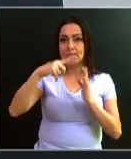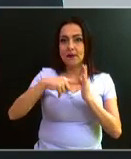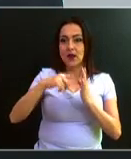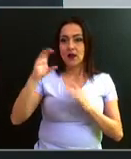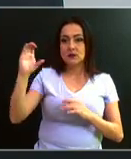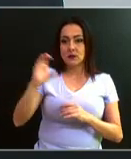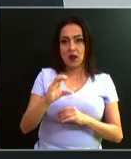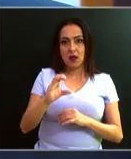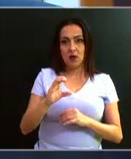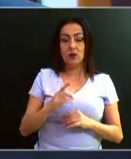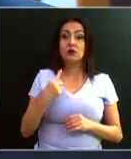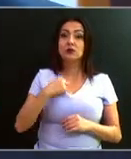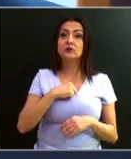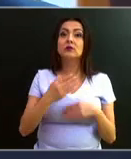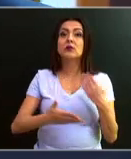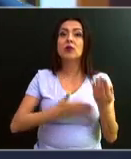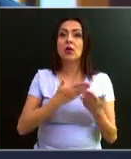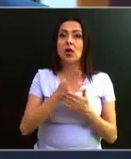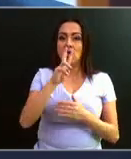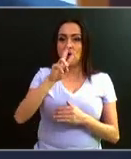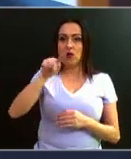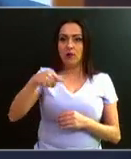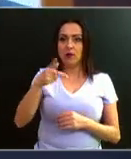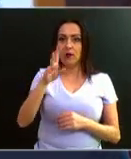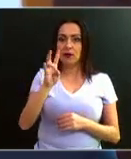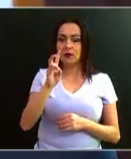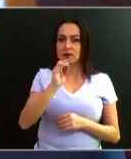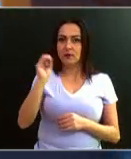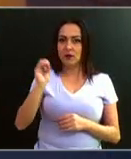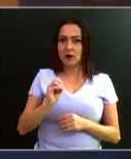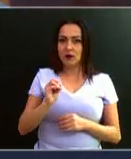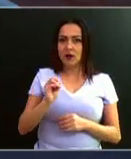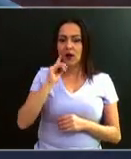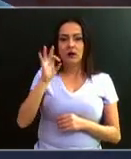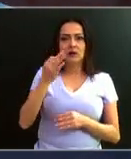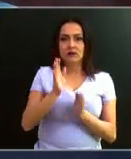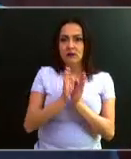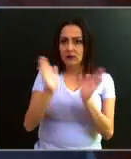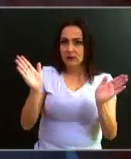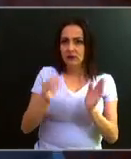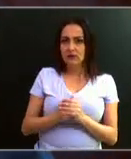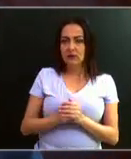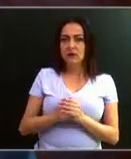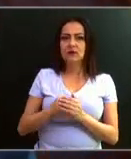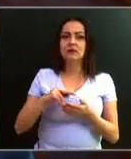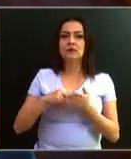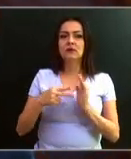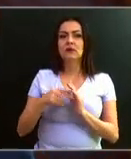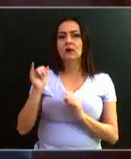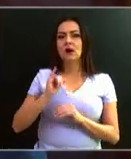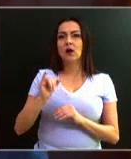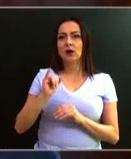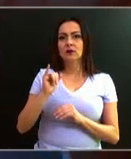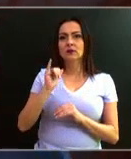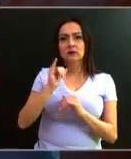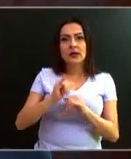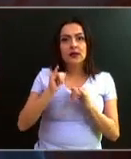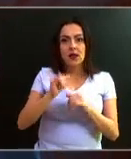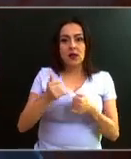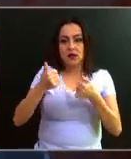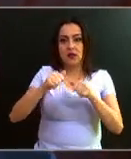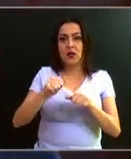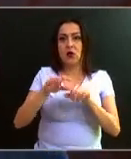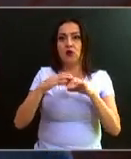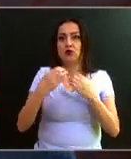salario. Estamos proponiendo es un 2,37% de manera generalizada, así como mantener lo acordado ya por